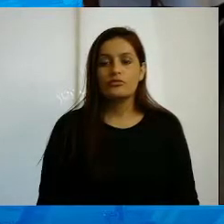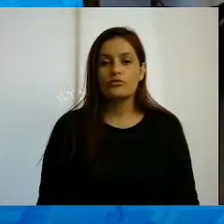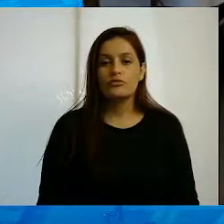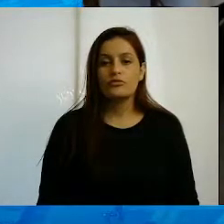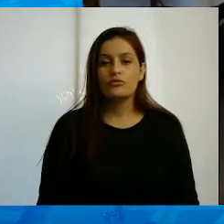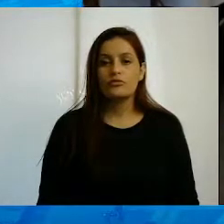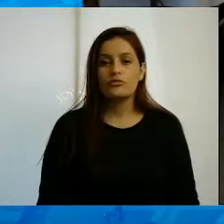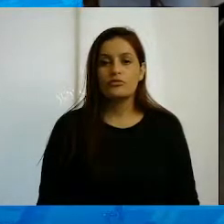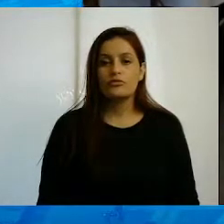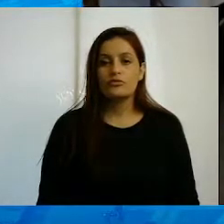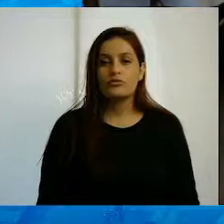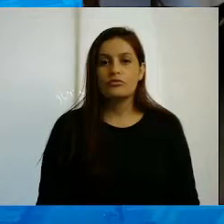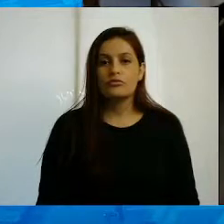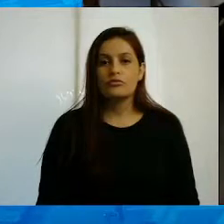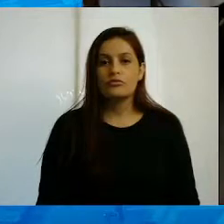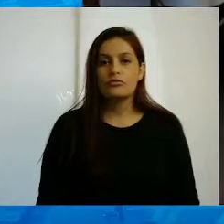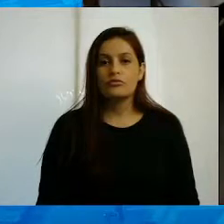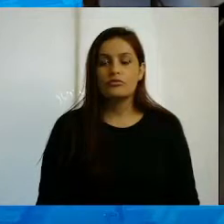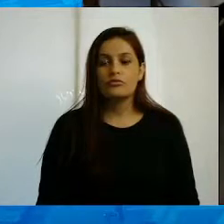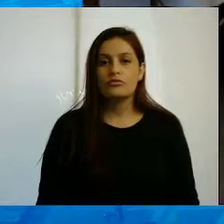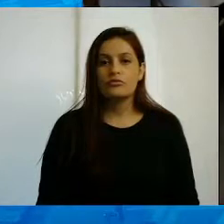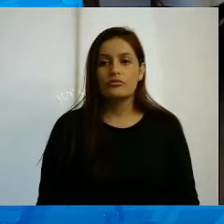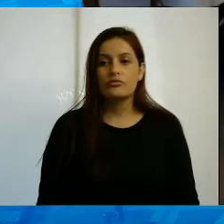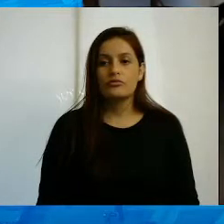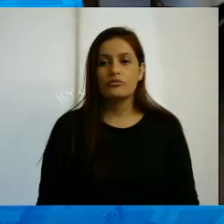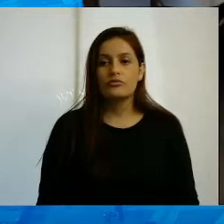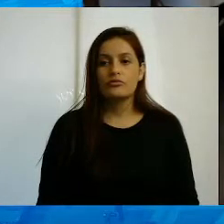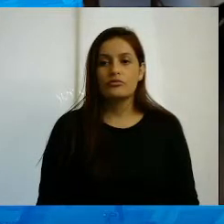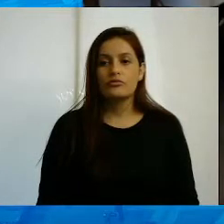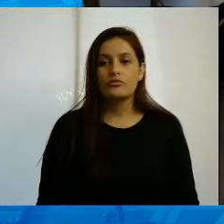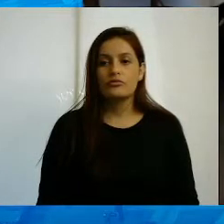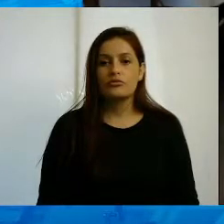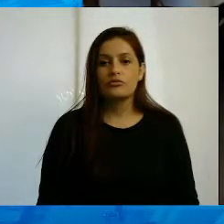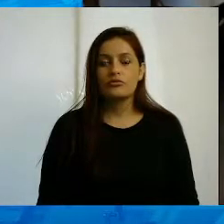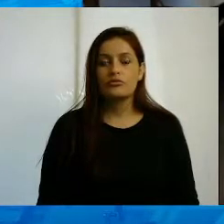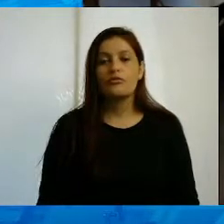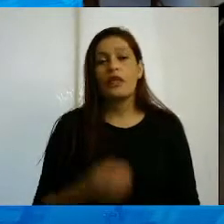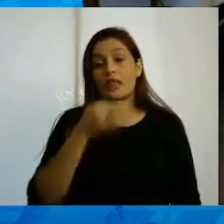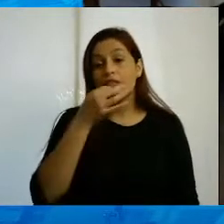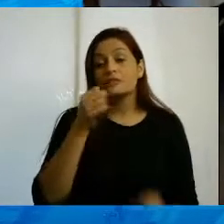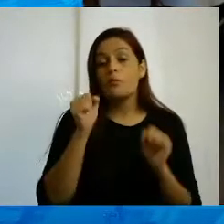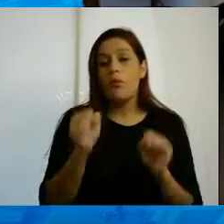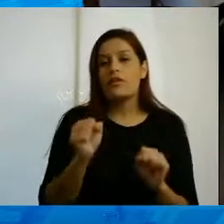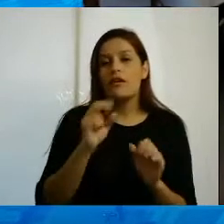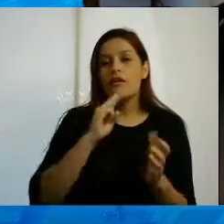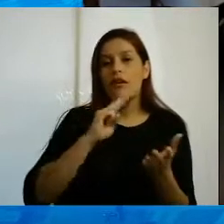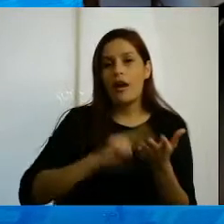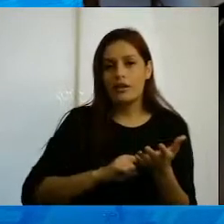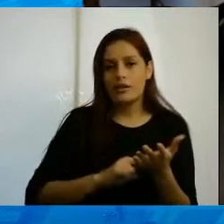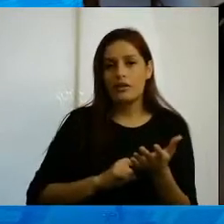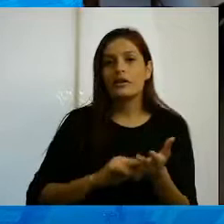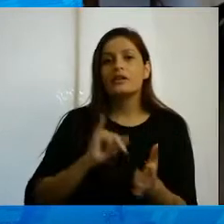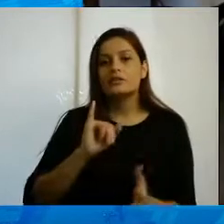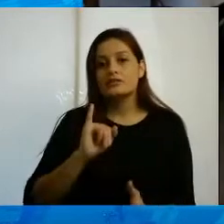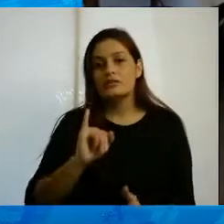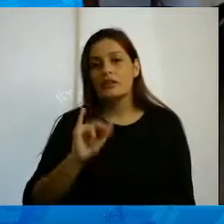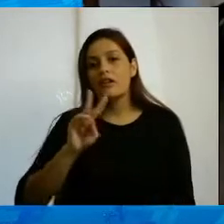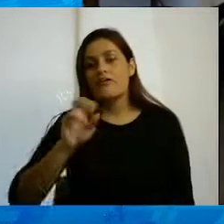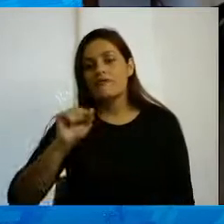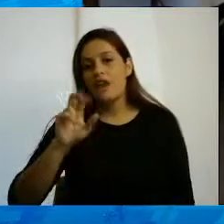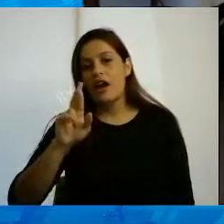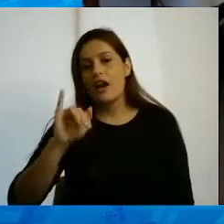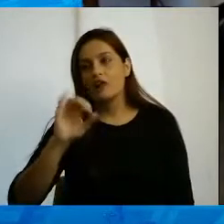vecinos que nos llegan. Sí, o sea, se puede hacer el comentario de las cartas de la correspondencia y se puede hacer en el varios consejos